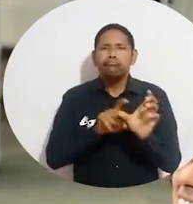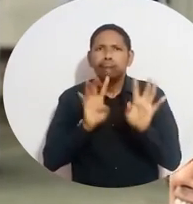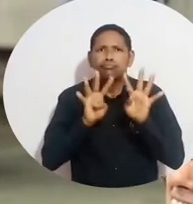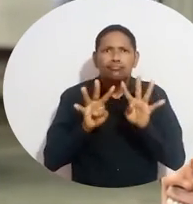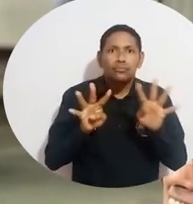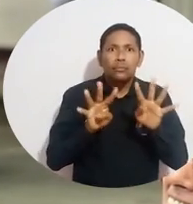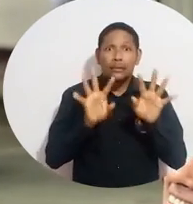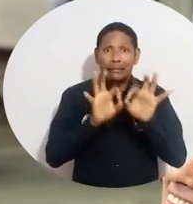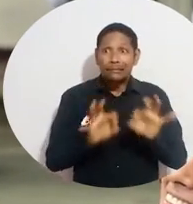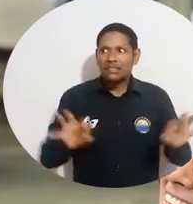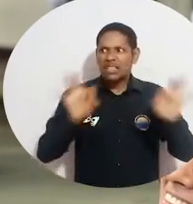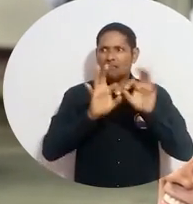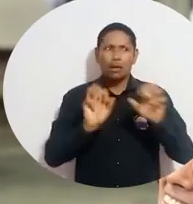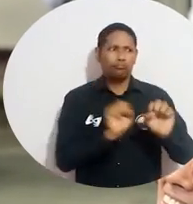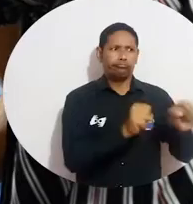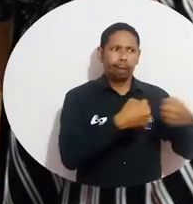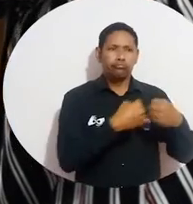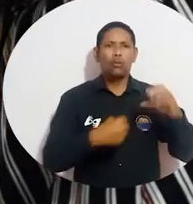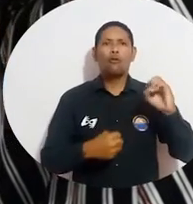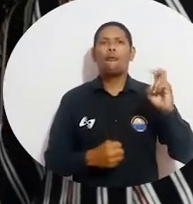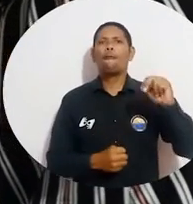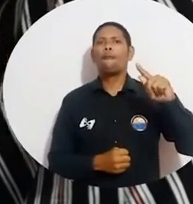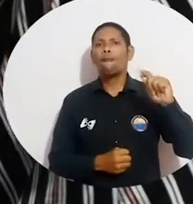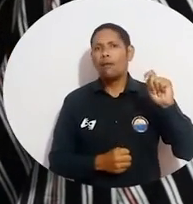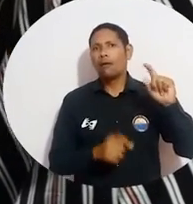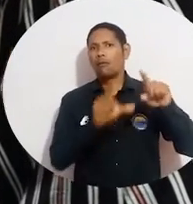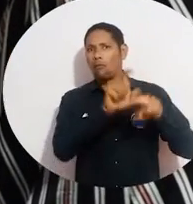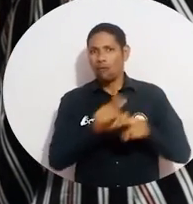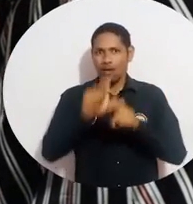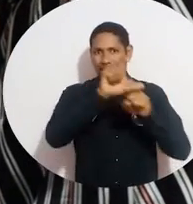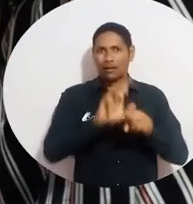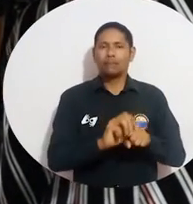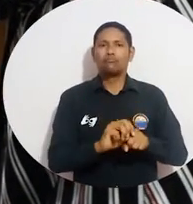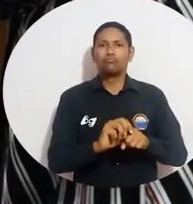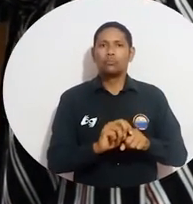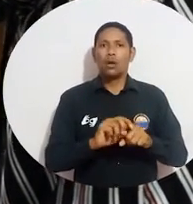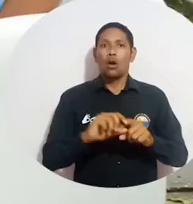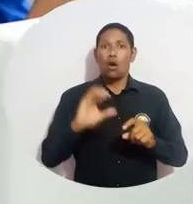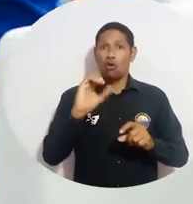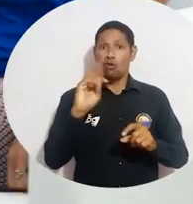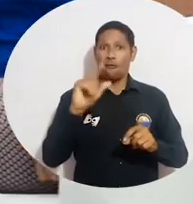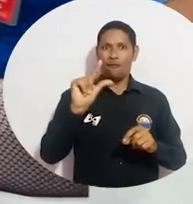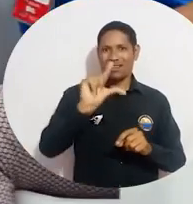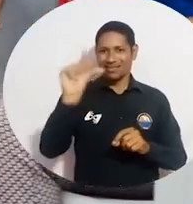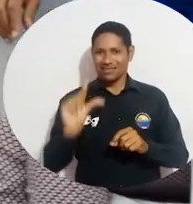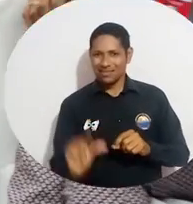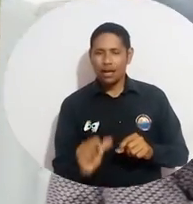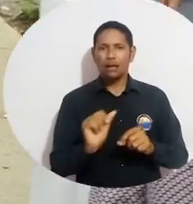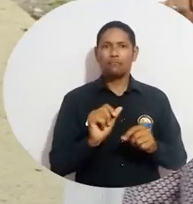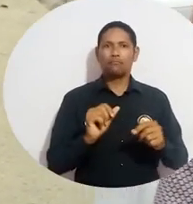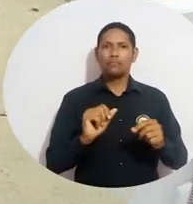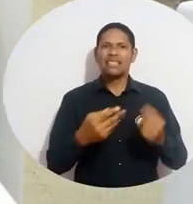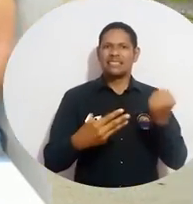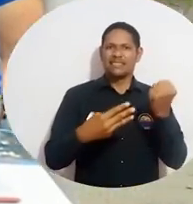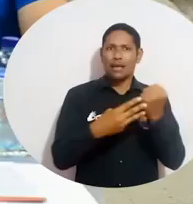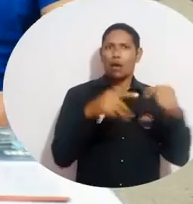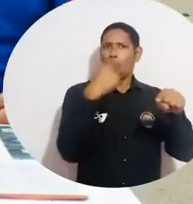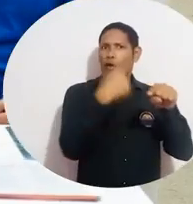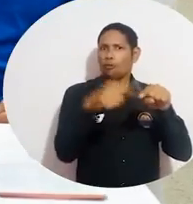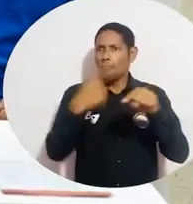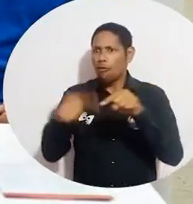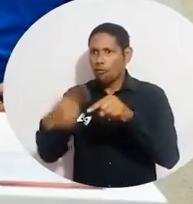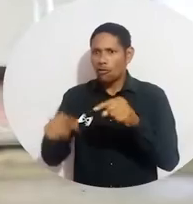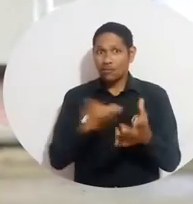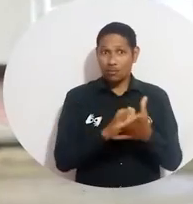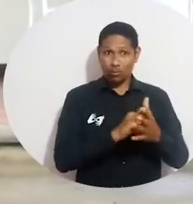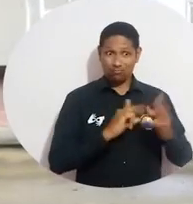virtual. Asimismo, estuvieron como aliados con Faguajira, Confacisar, SENA, Coasmedas, entre otras entidades y